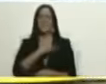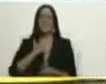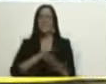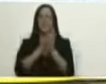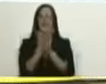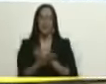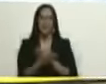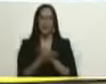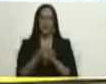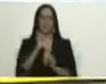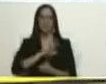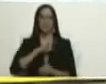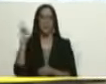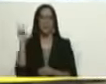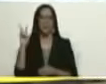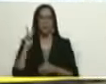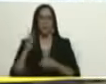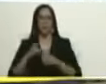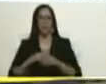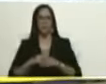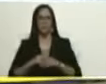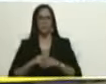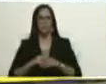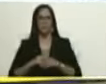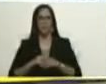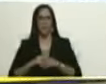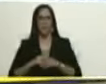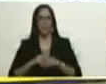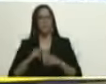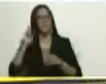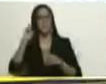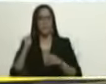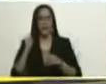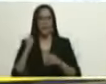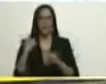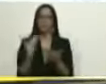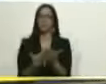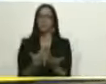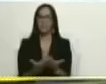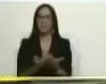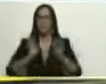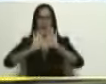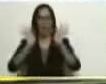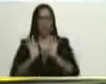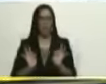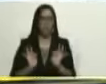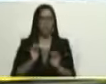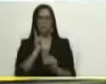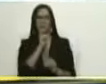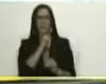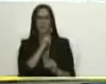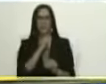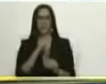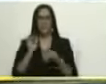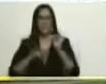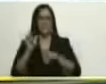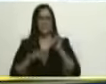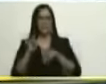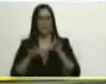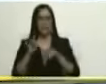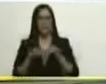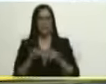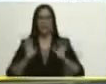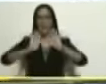la sociedad venezolana para implementar las fórmulas llamadas, secretario Guterres,